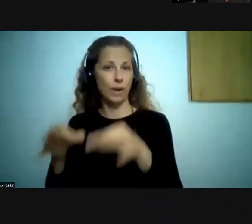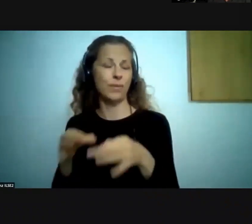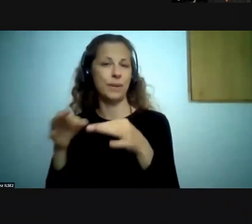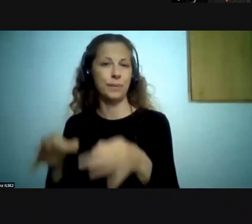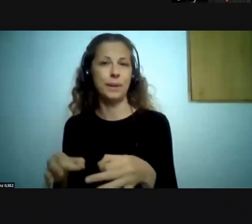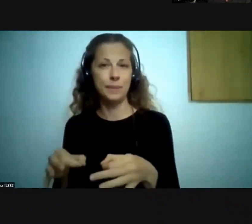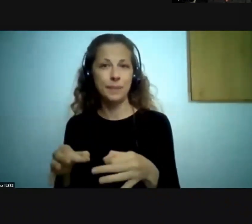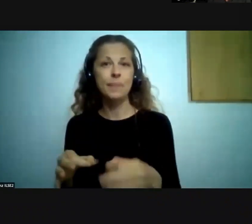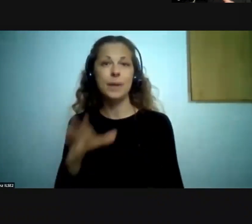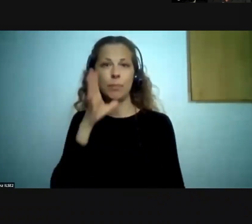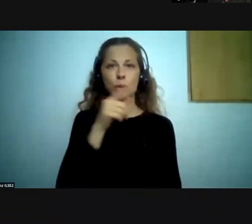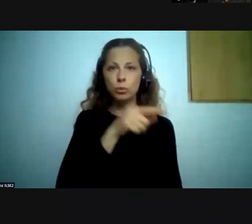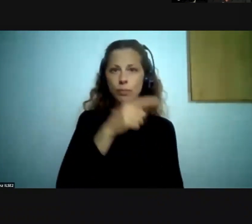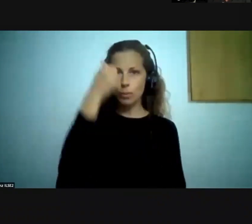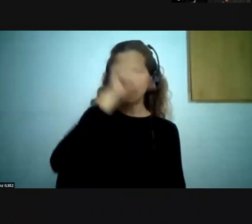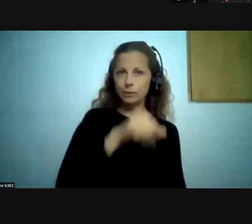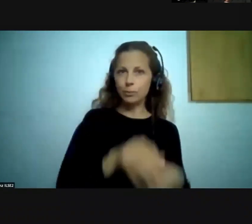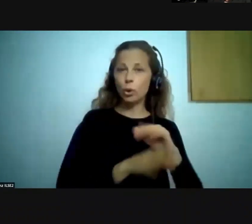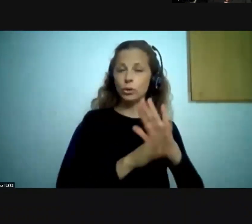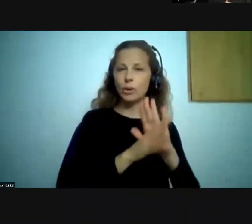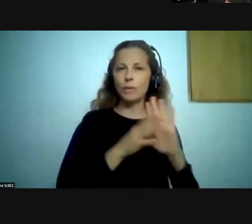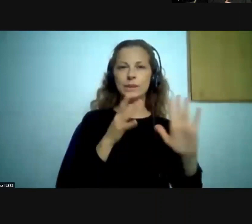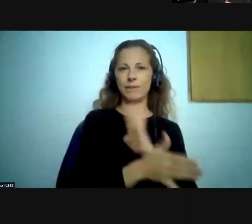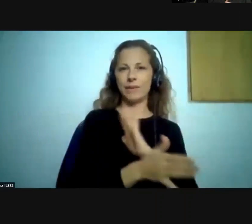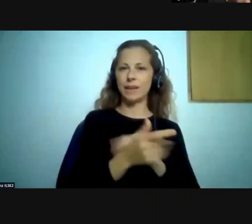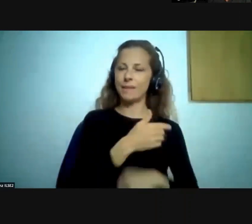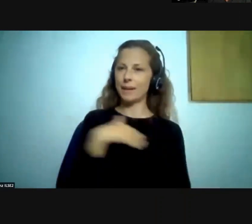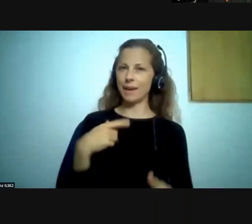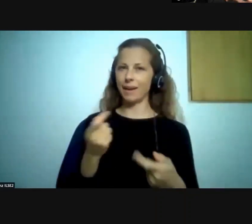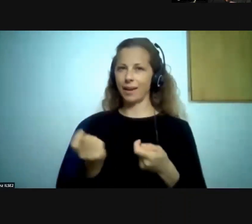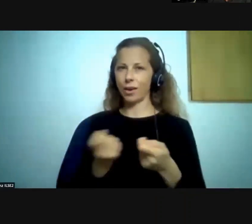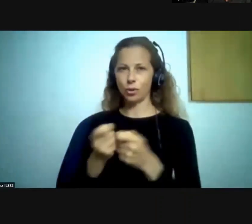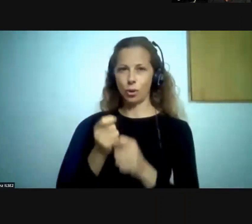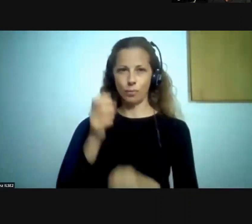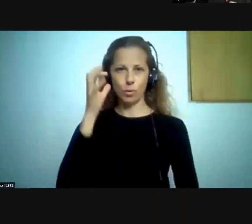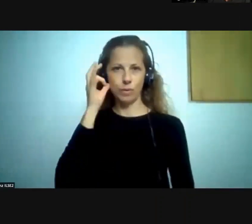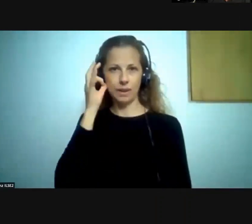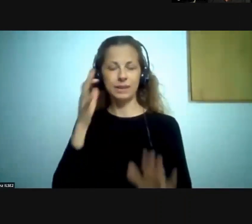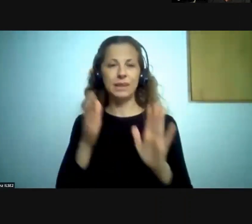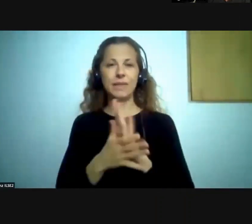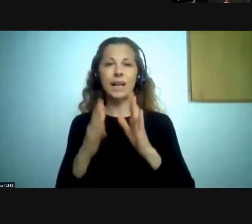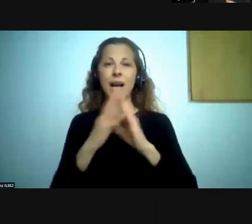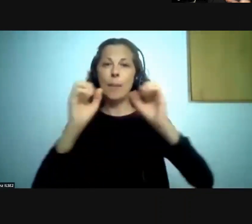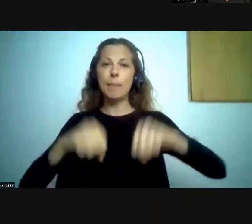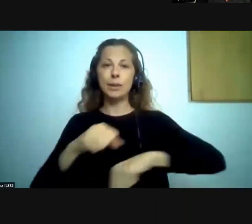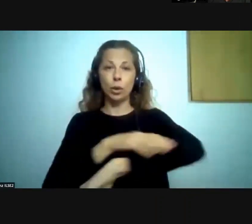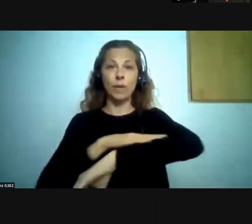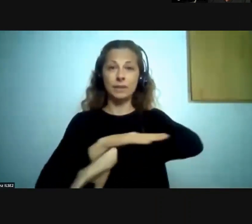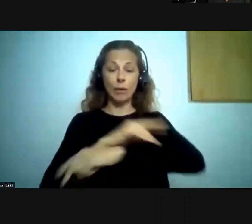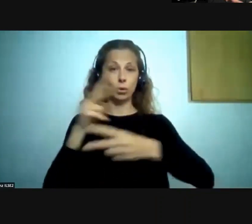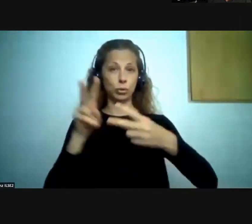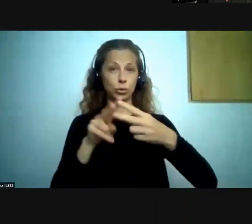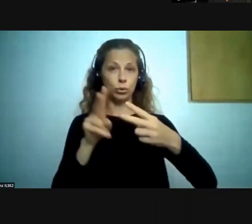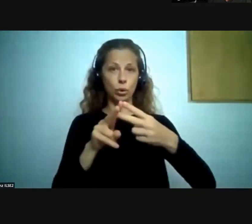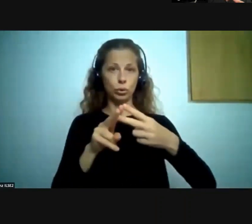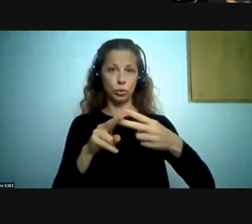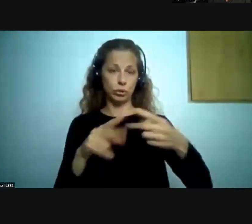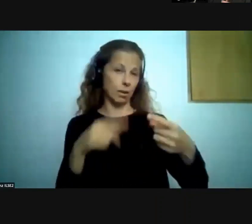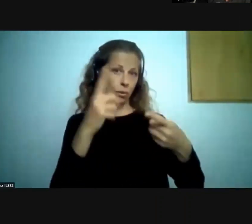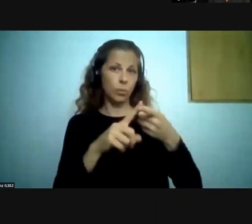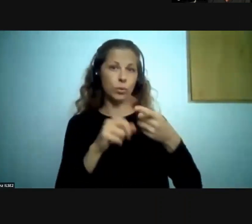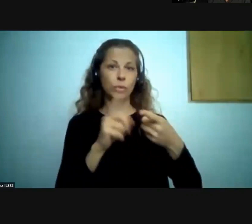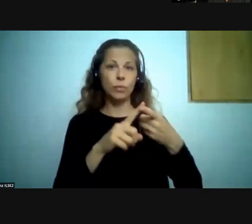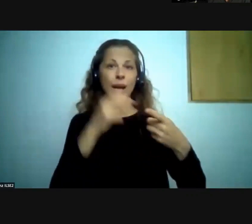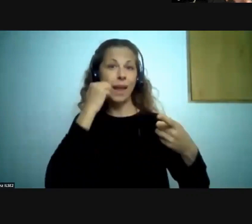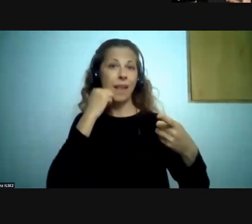de control, de poder sobre las mujeres. Tenemos dos pactos de Estado en violencia. Uno contra el terrorismo de